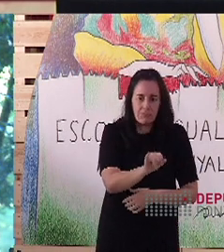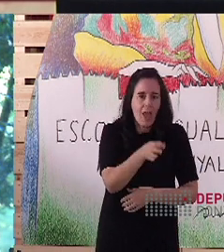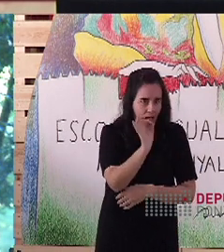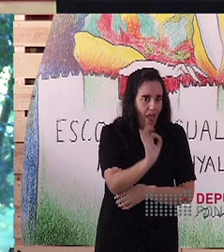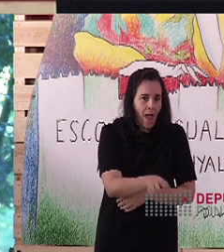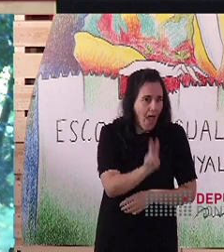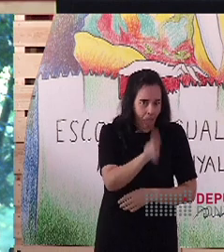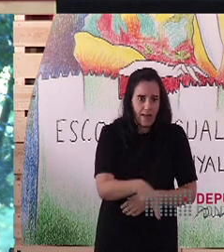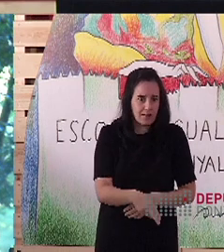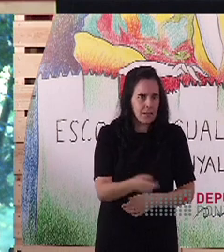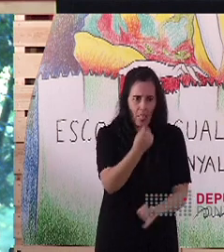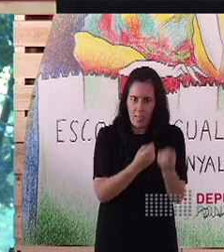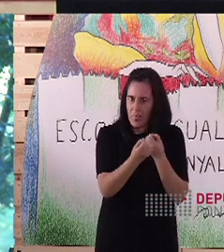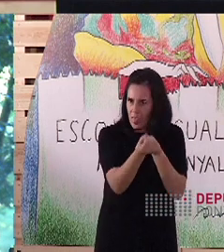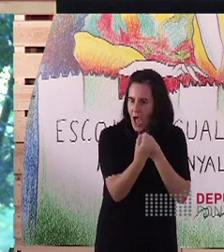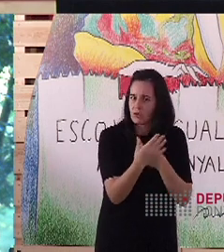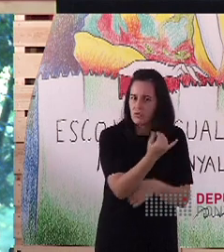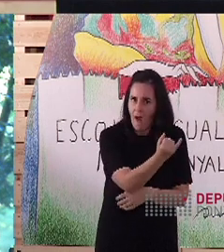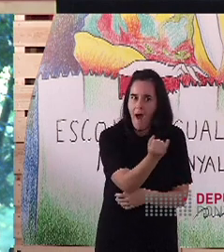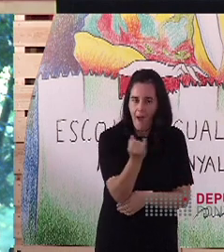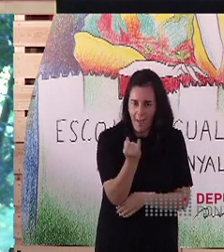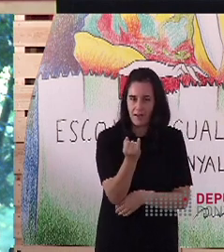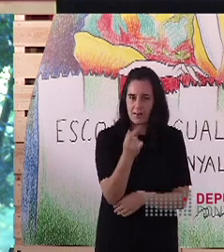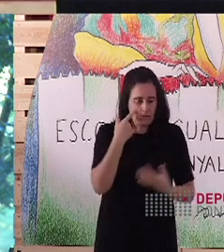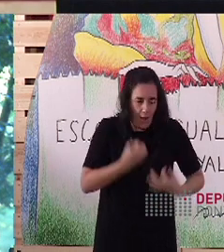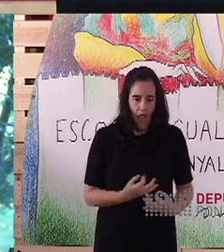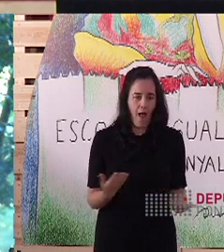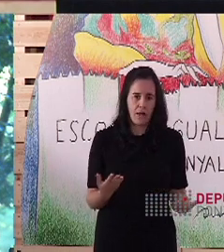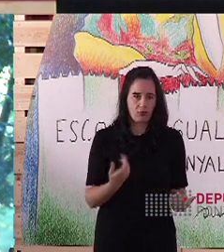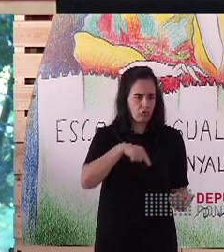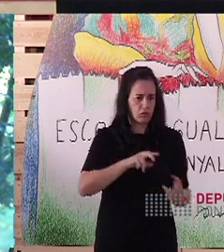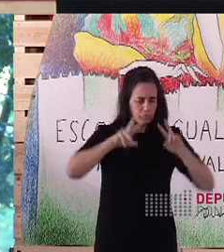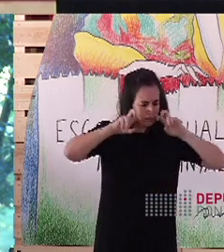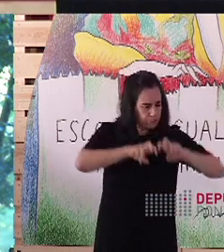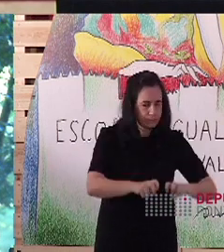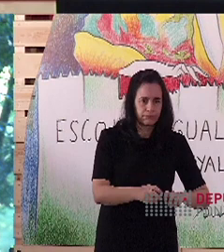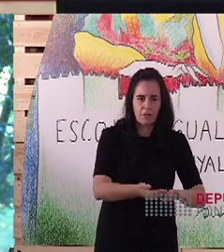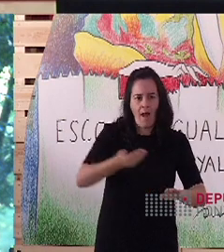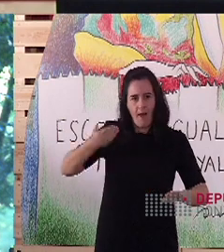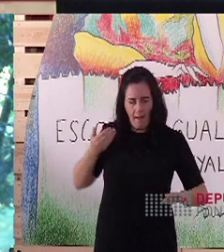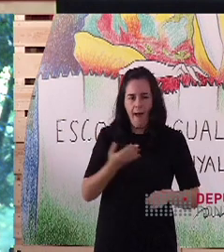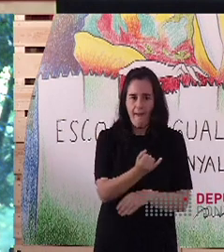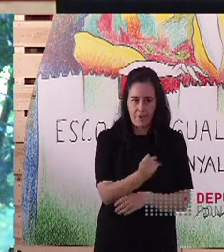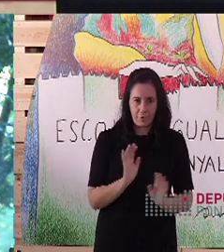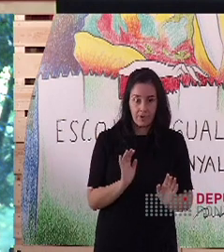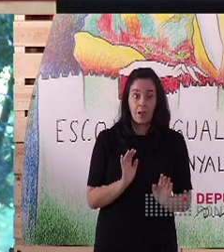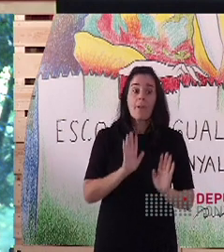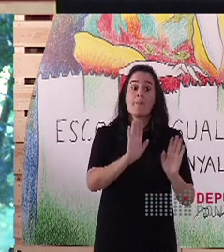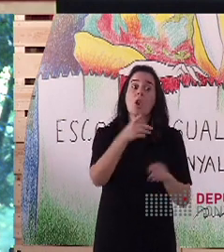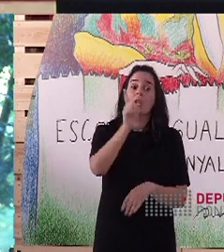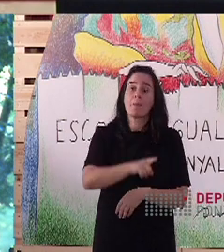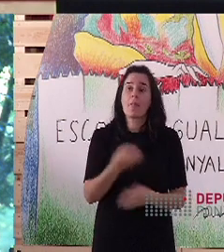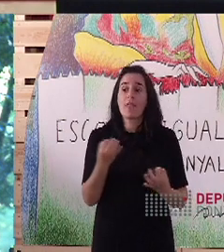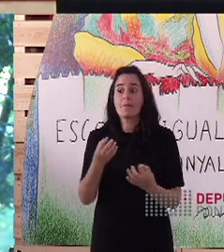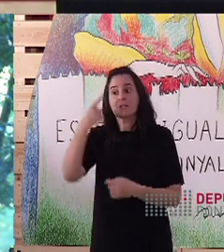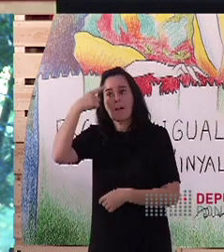tenemos datos, es una realidad que está muy investigada. Es necesario también